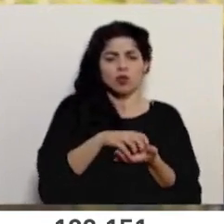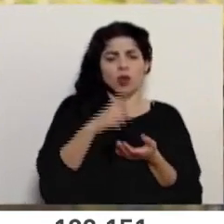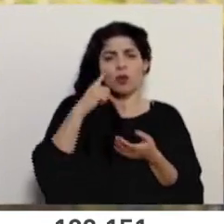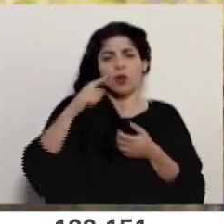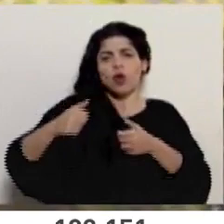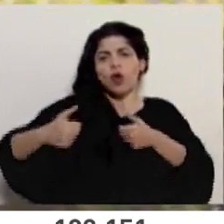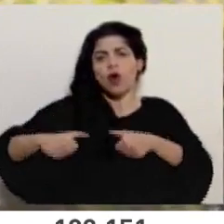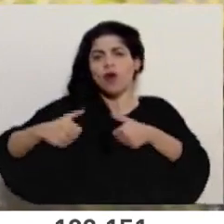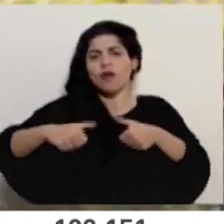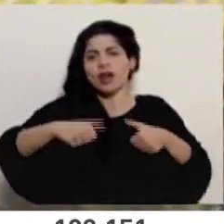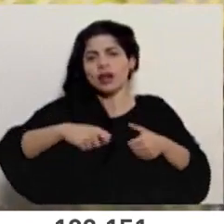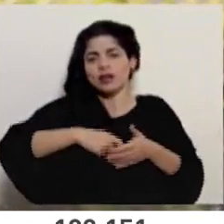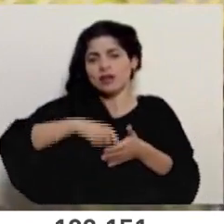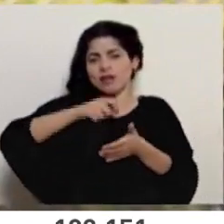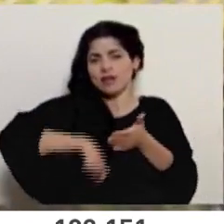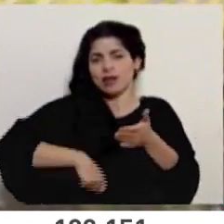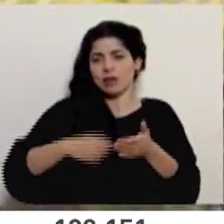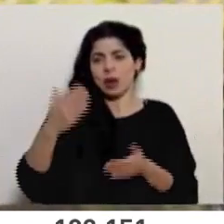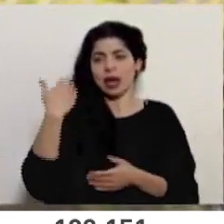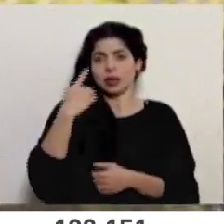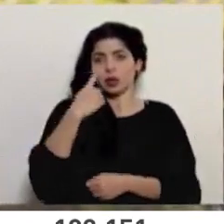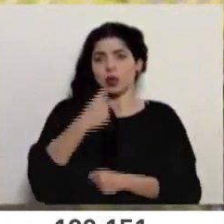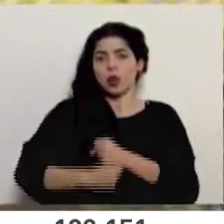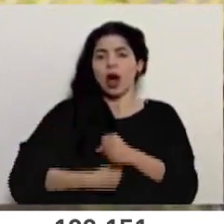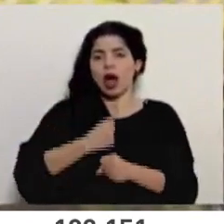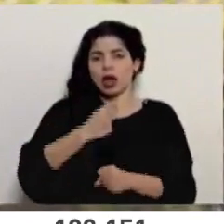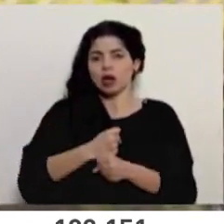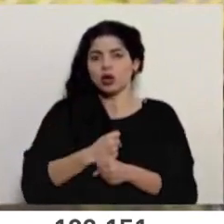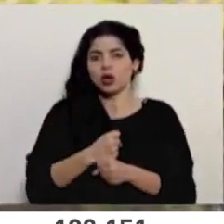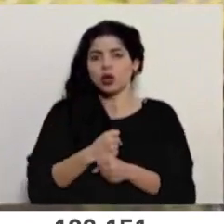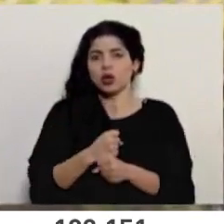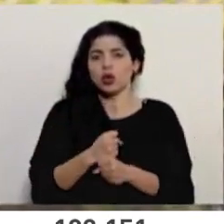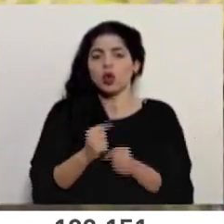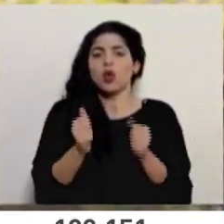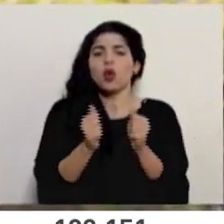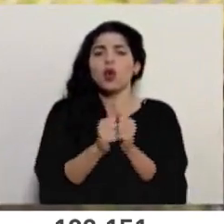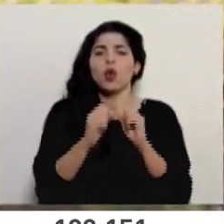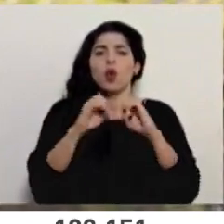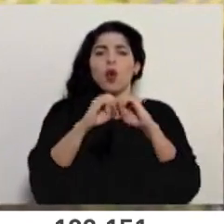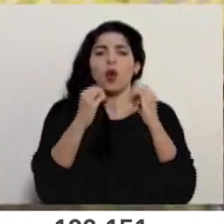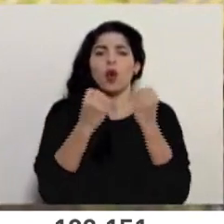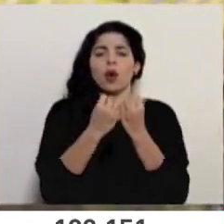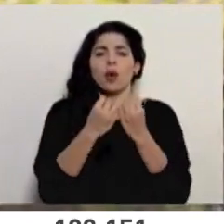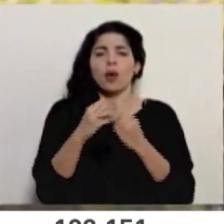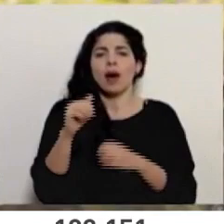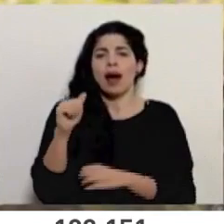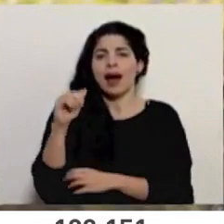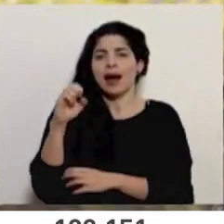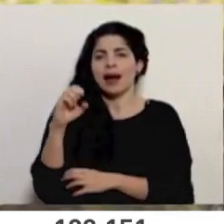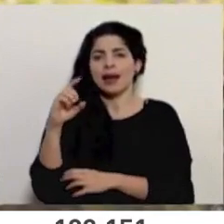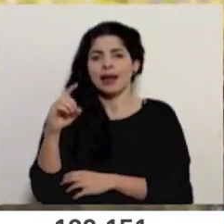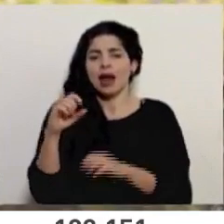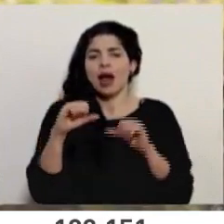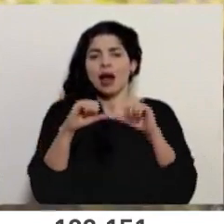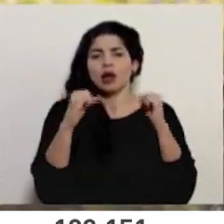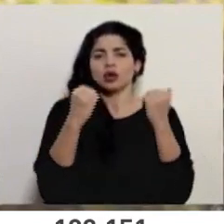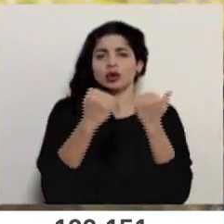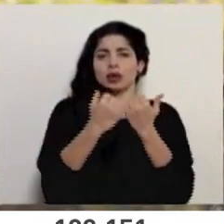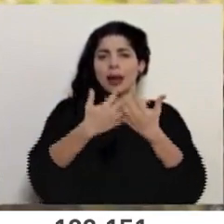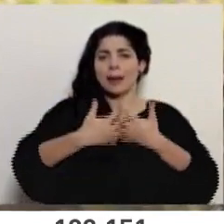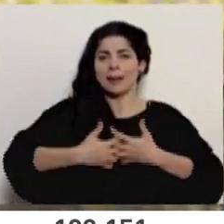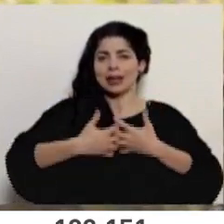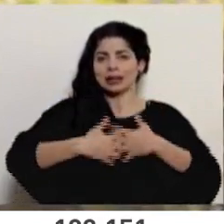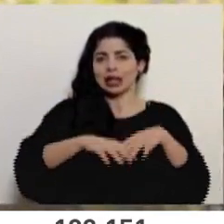se suscribieron hace prácticamente un año con organizaciones como AED, Asociación Empresarial